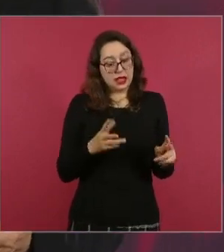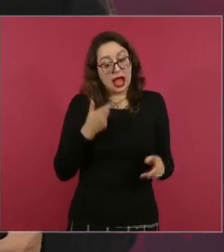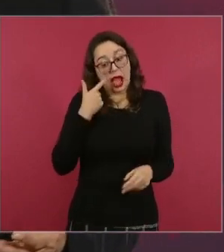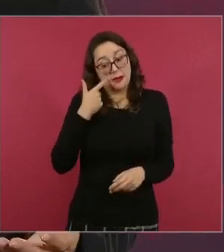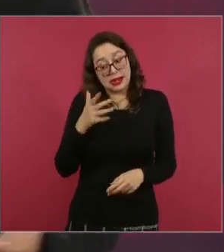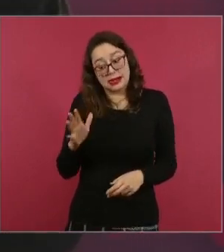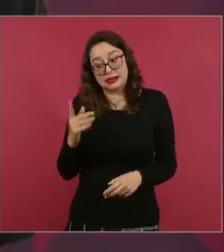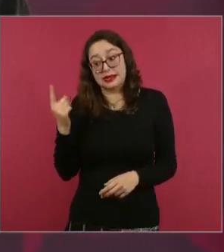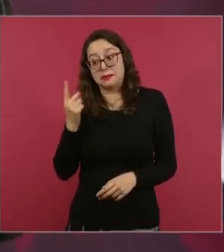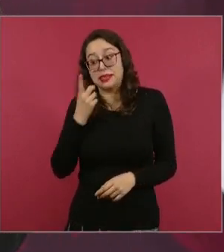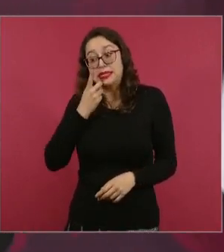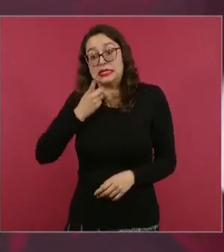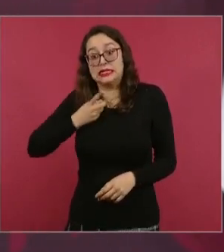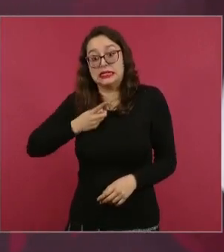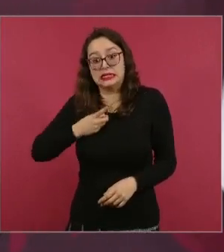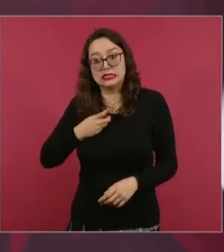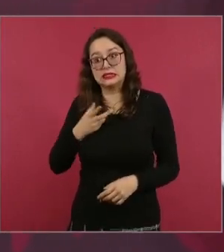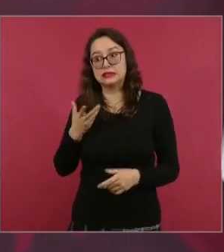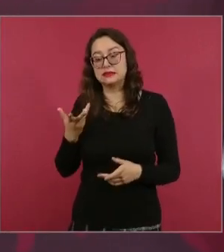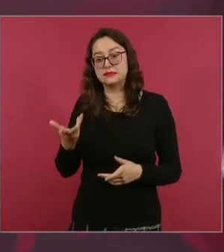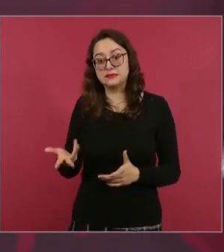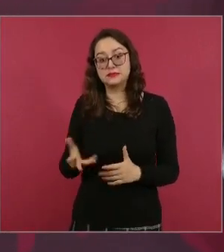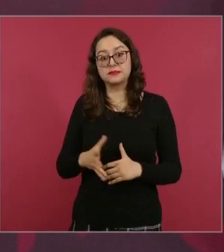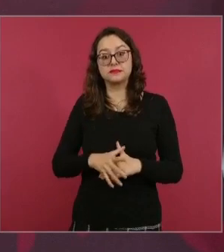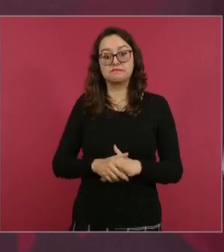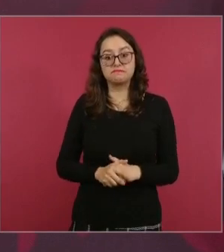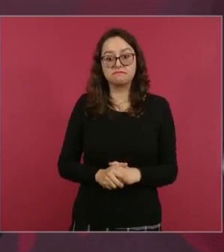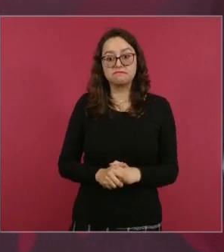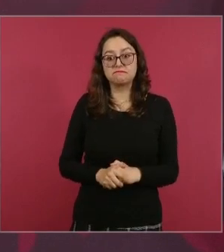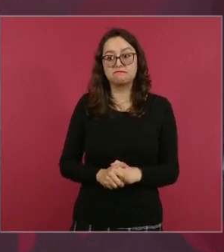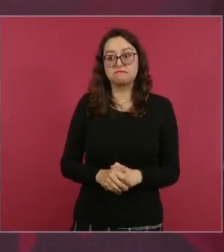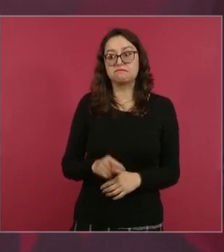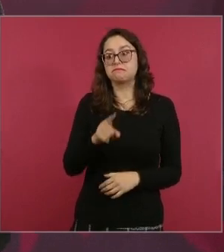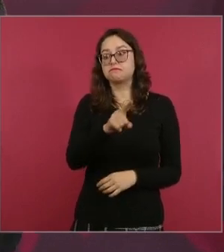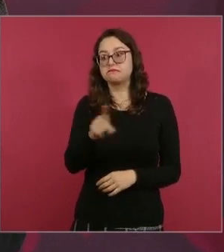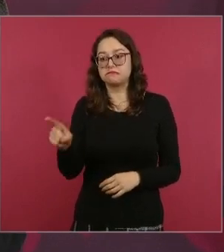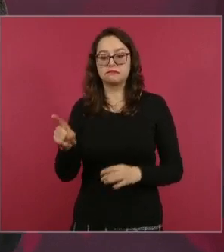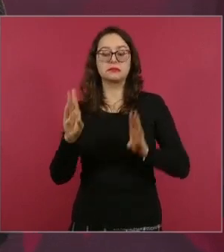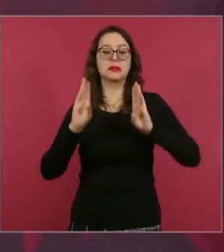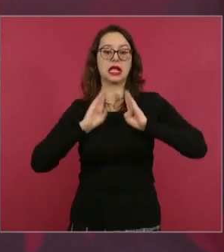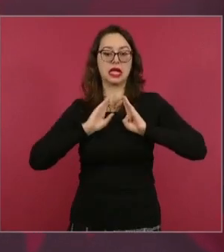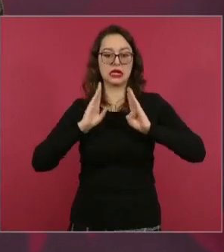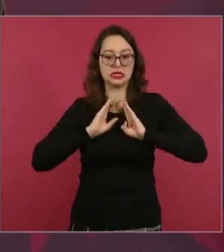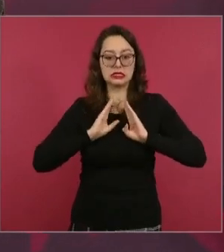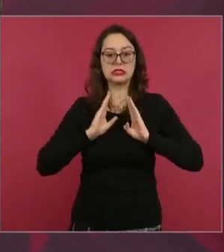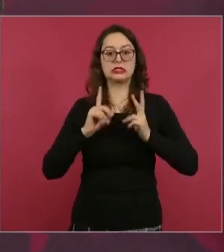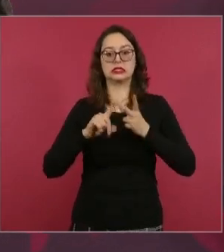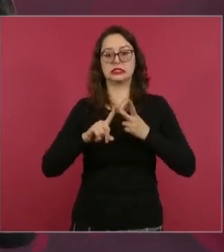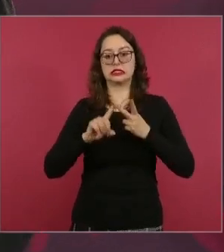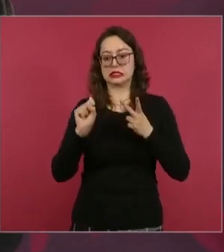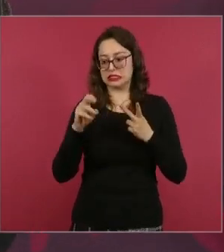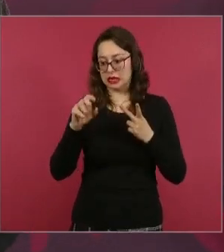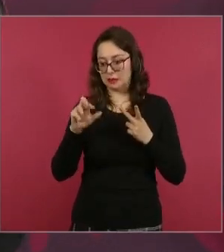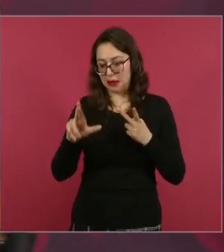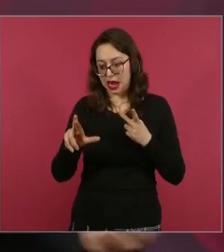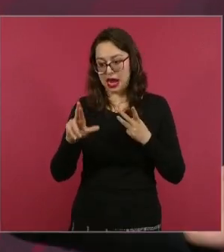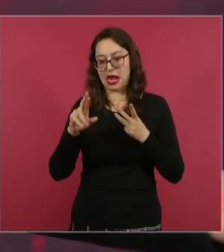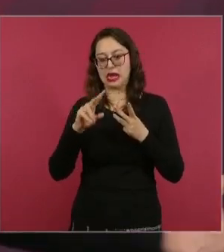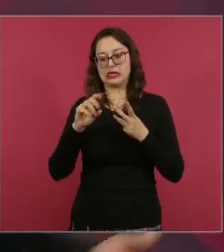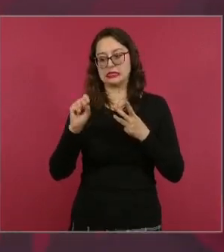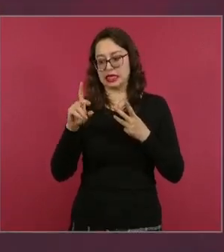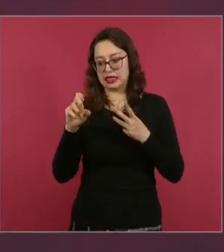y pues ya el ejército la Marina ya estaban